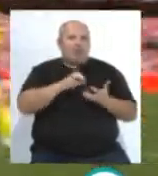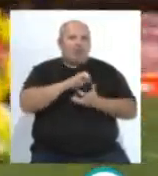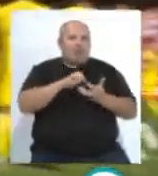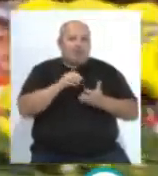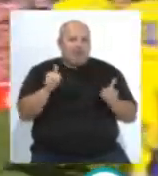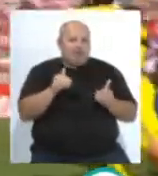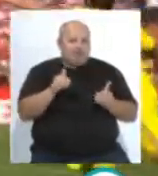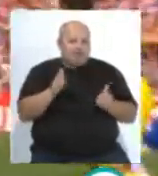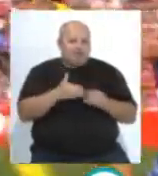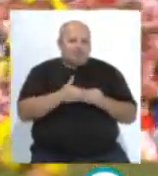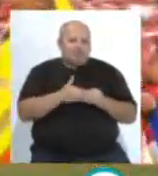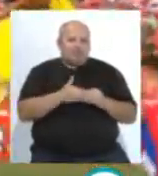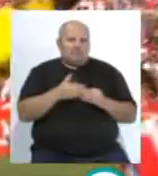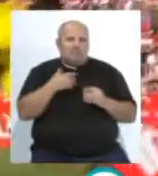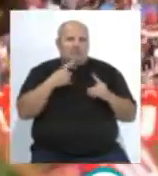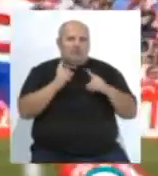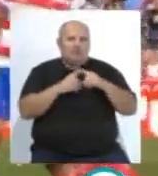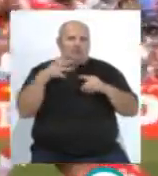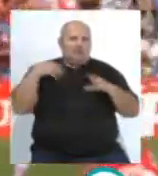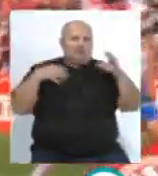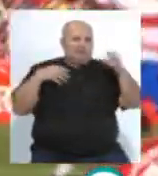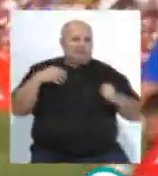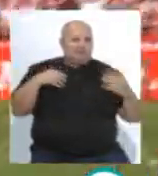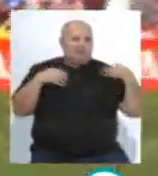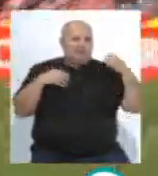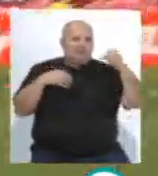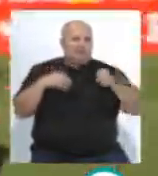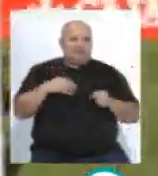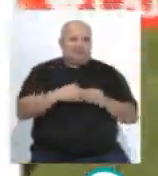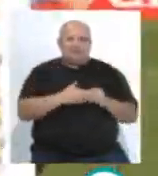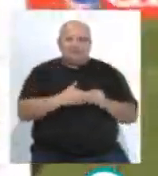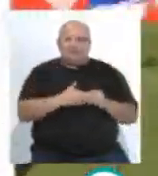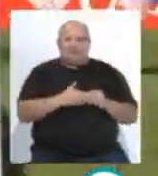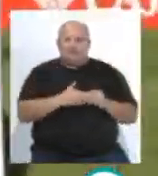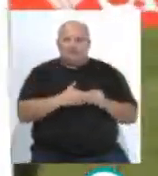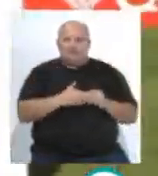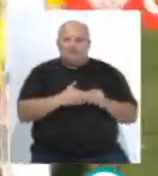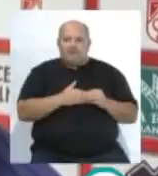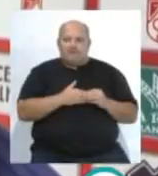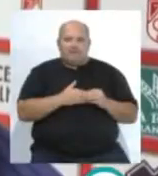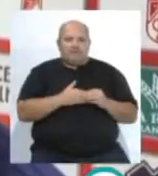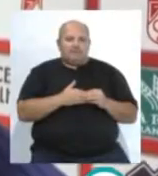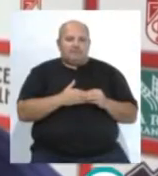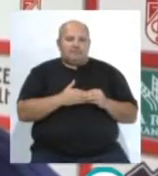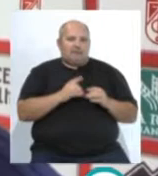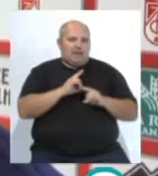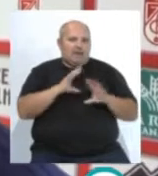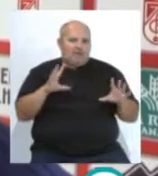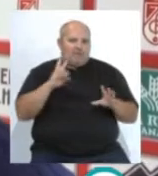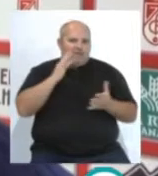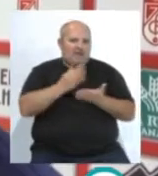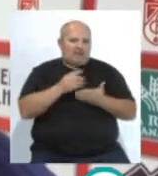creo. Yo estuve en segundo palo, me agarró el puerta, creo, no sé quién, y claramente